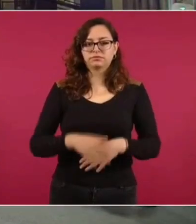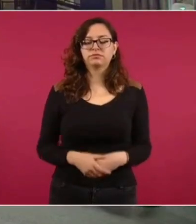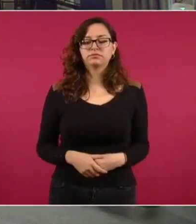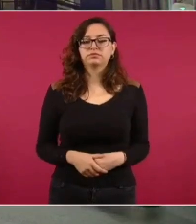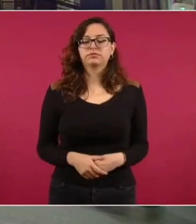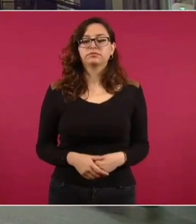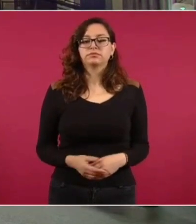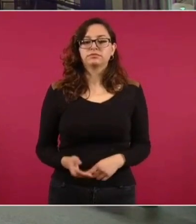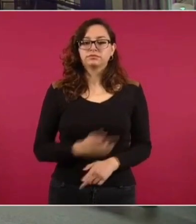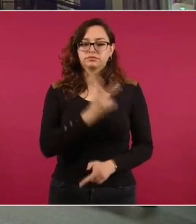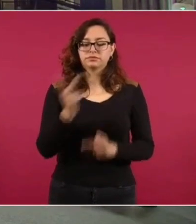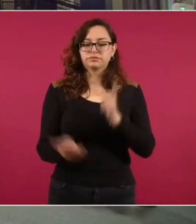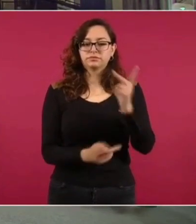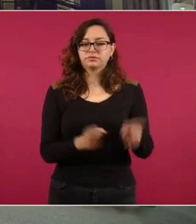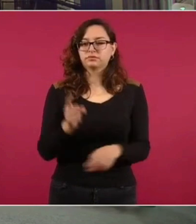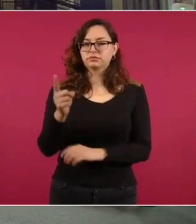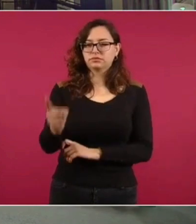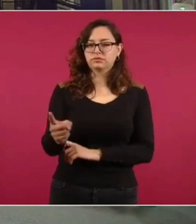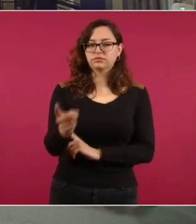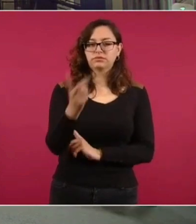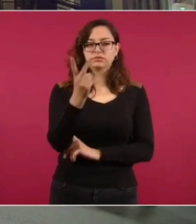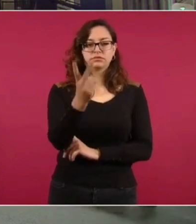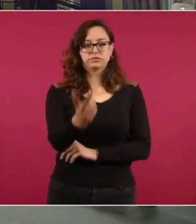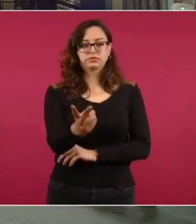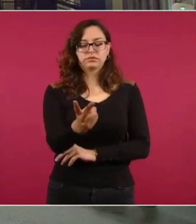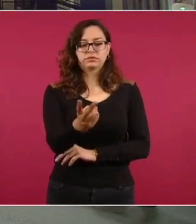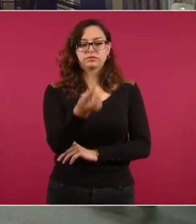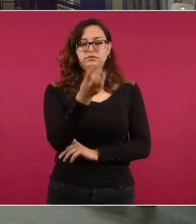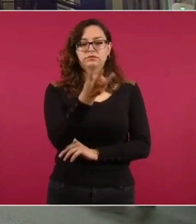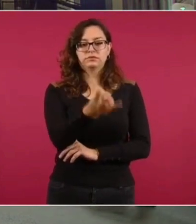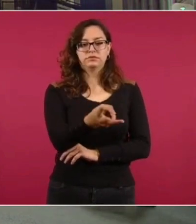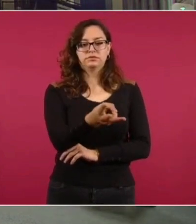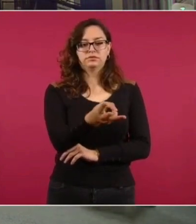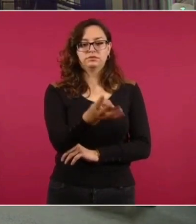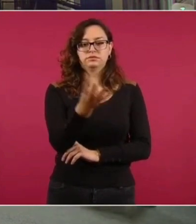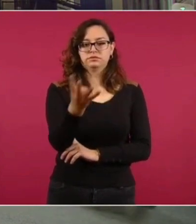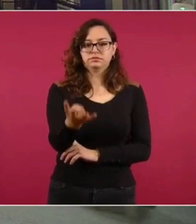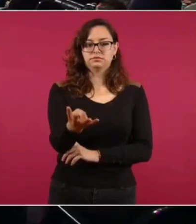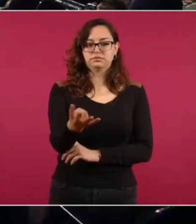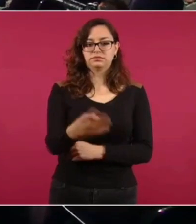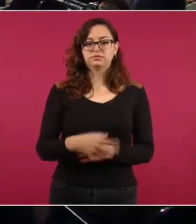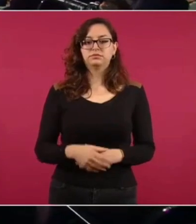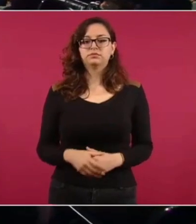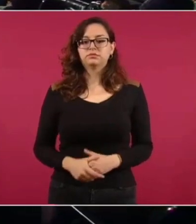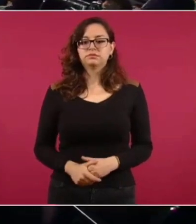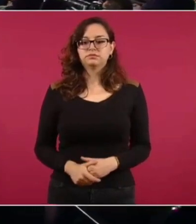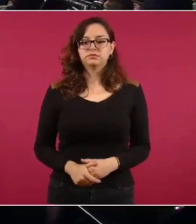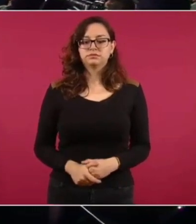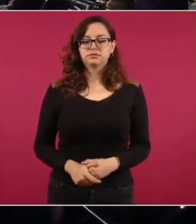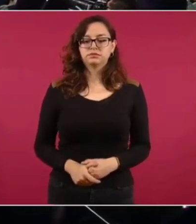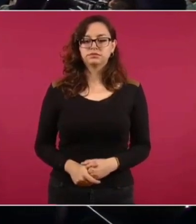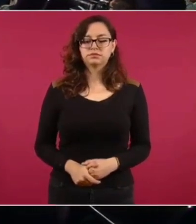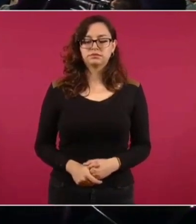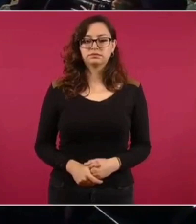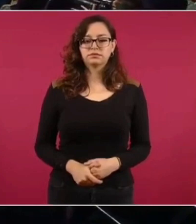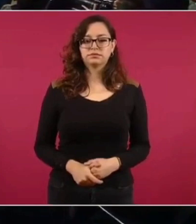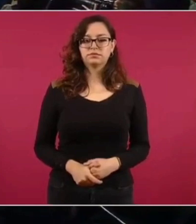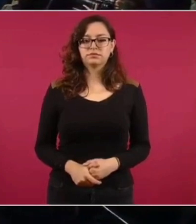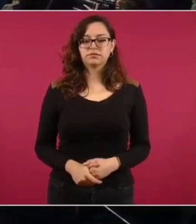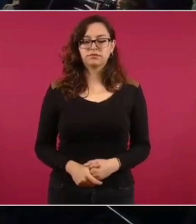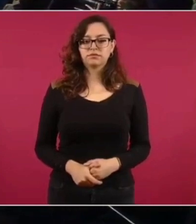1, tú, 2, 3, 4. Empezamos por